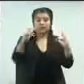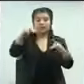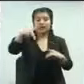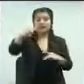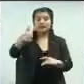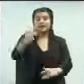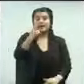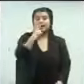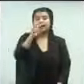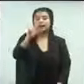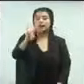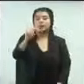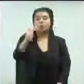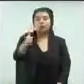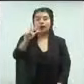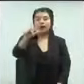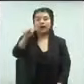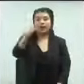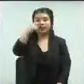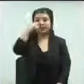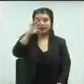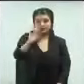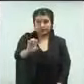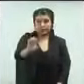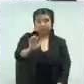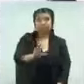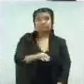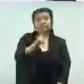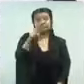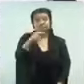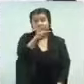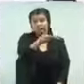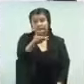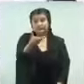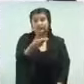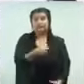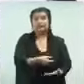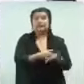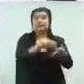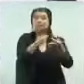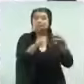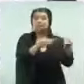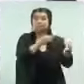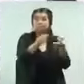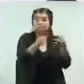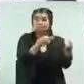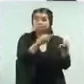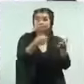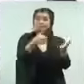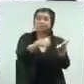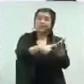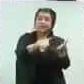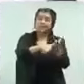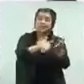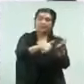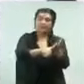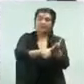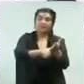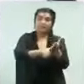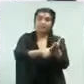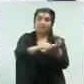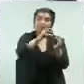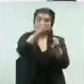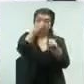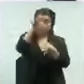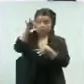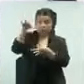Nahualate. Yo quisiera hacérsela al ministro y al viceministro y que me digan que si una carta que está circulando en